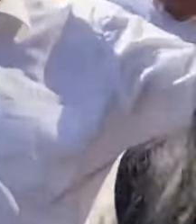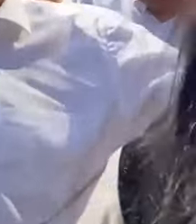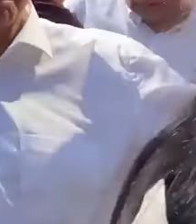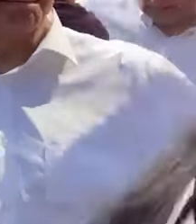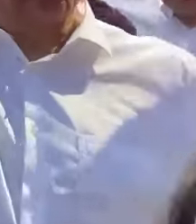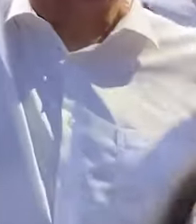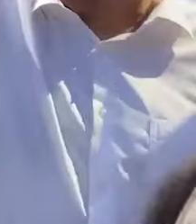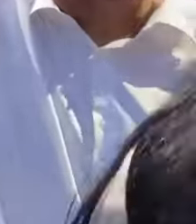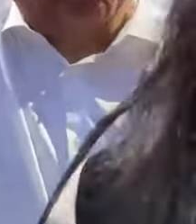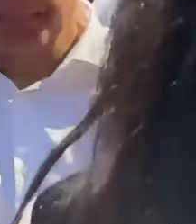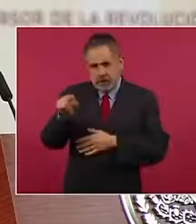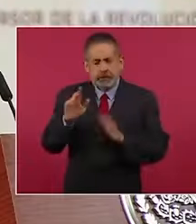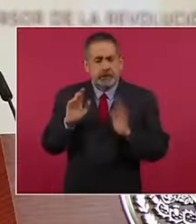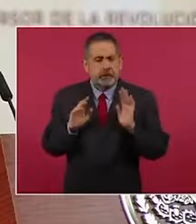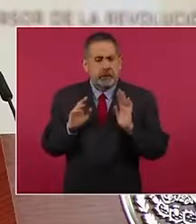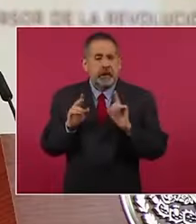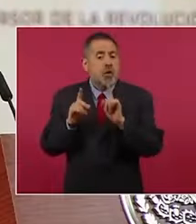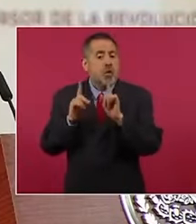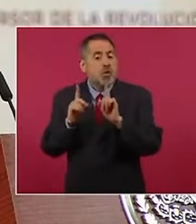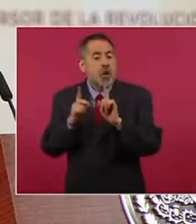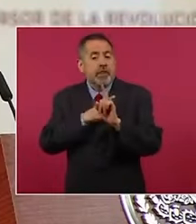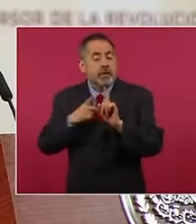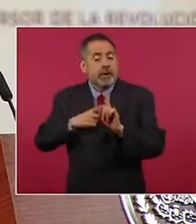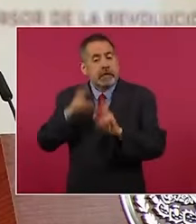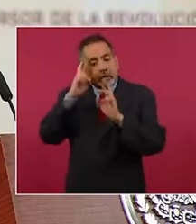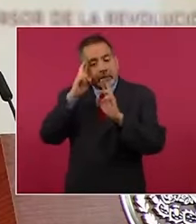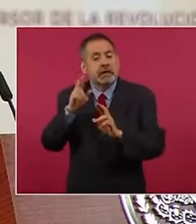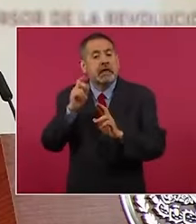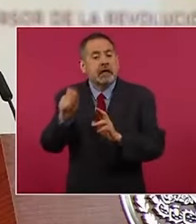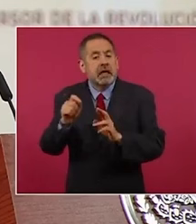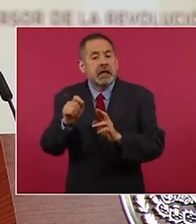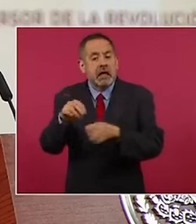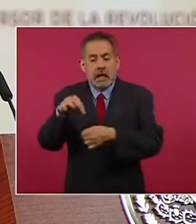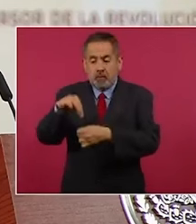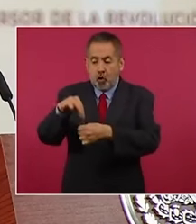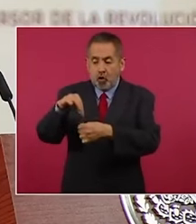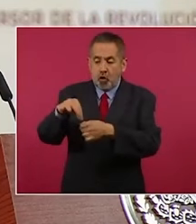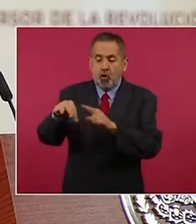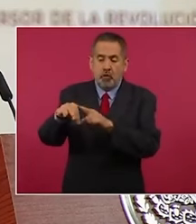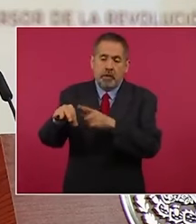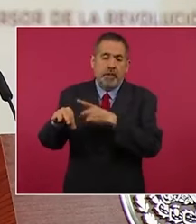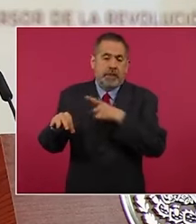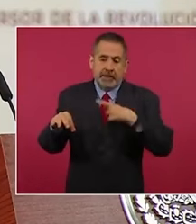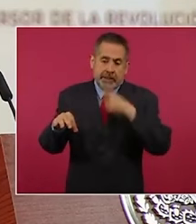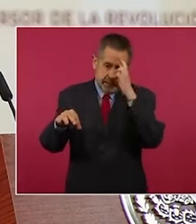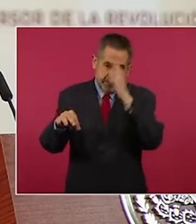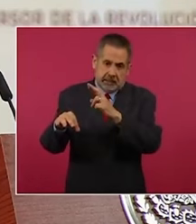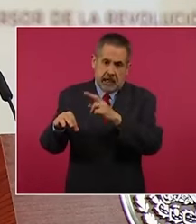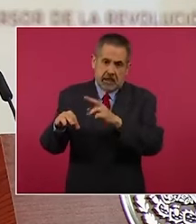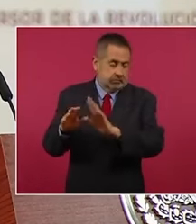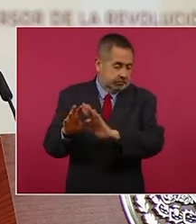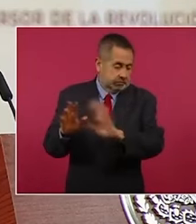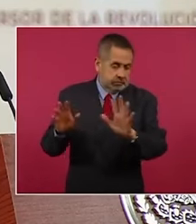nosotros yo me acuerdo de joven teníamos la la la el el en occidente fundamentalmente y en España en particular